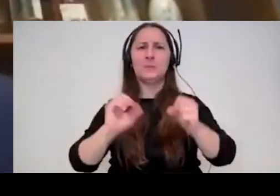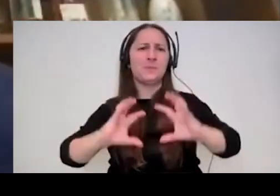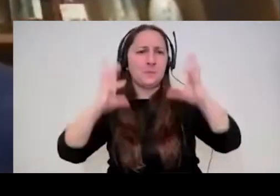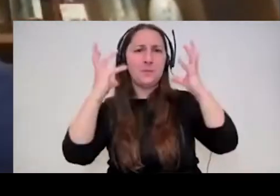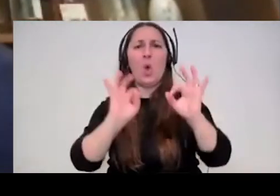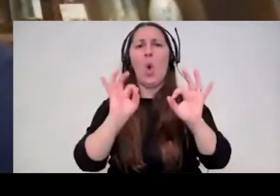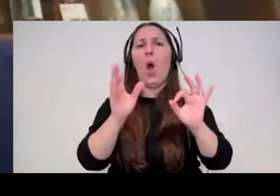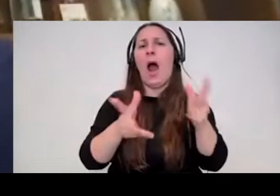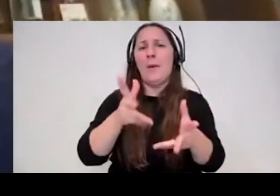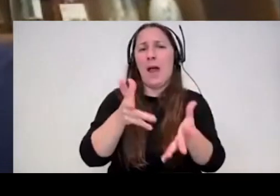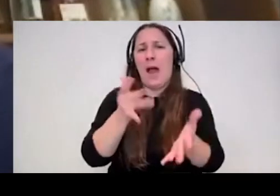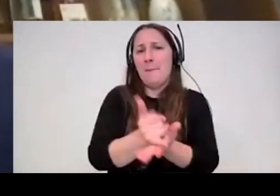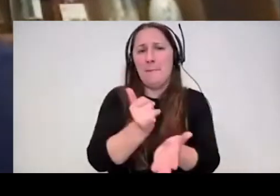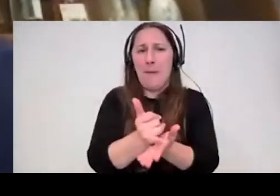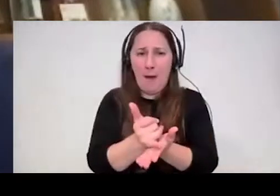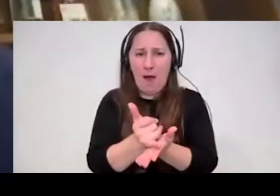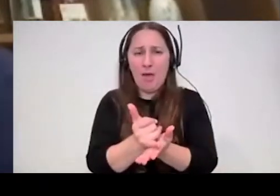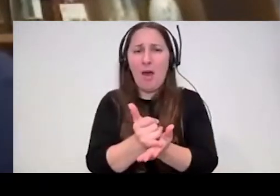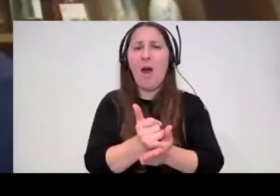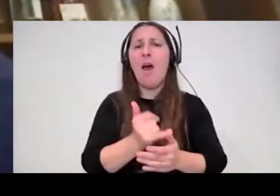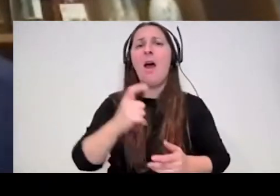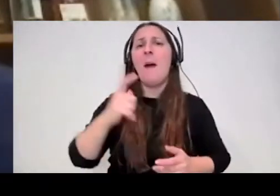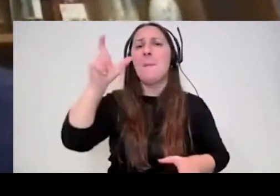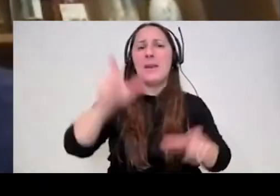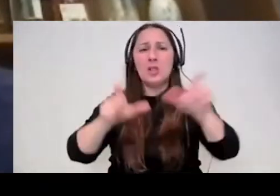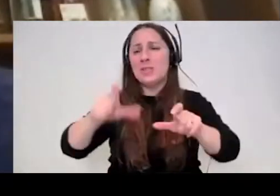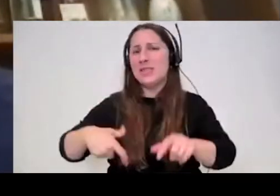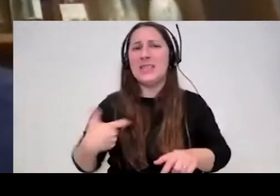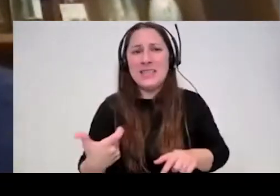como dicen muchos. El sindicalismo no es un invento fascista.